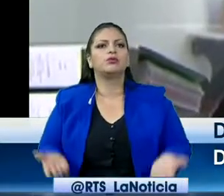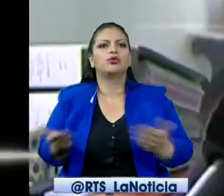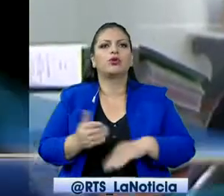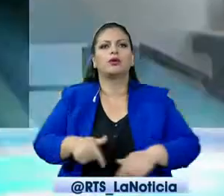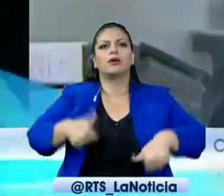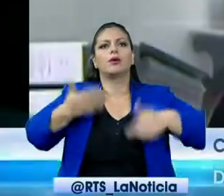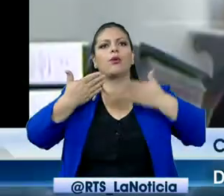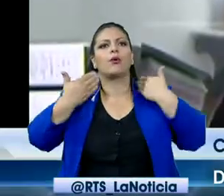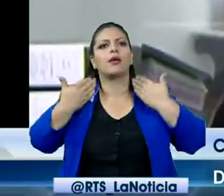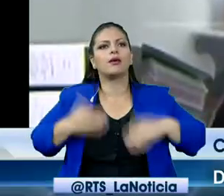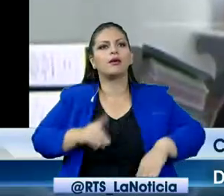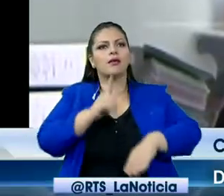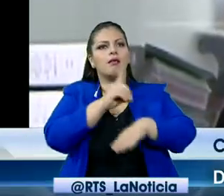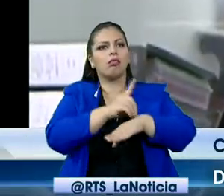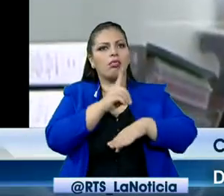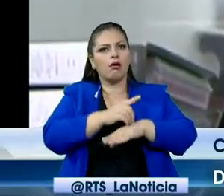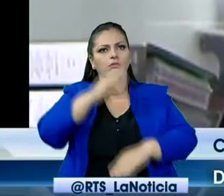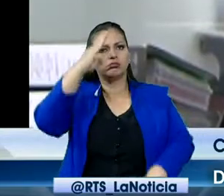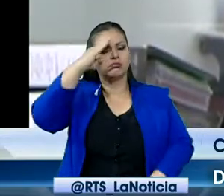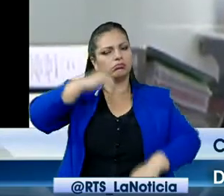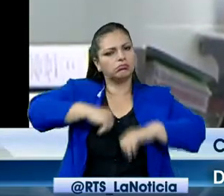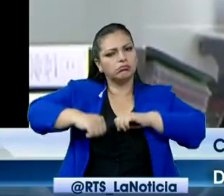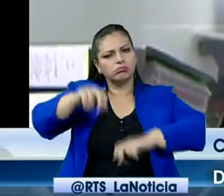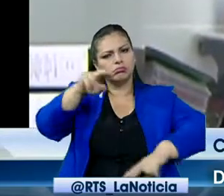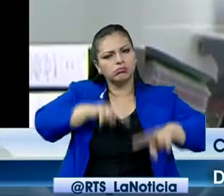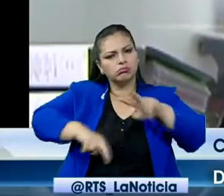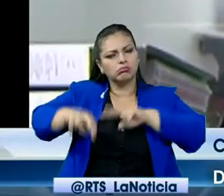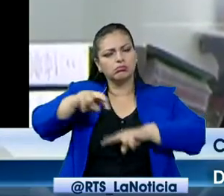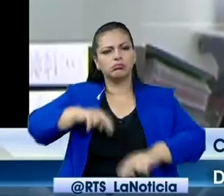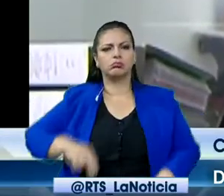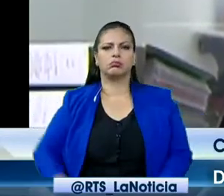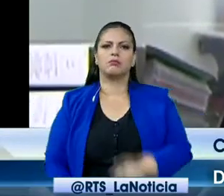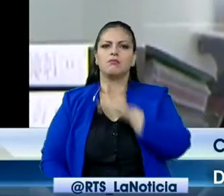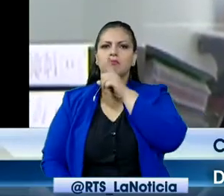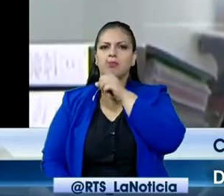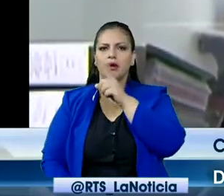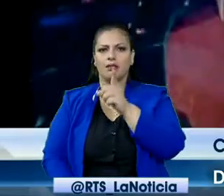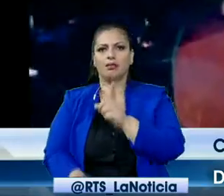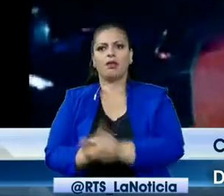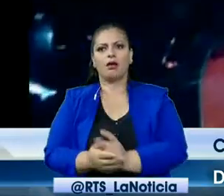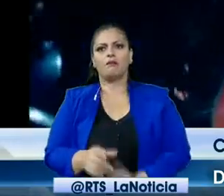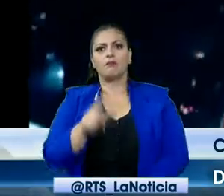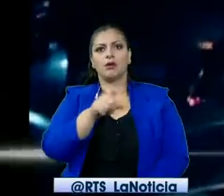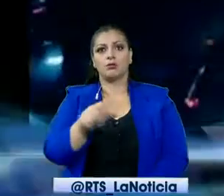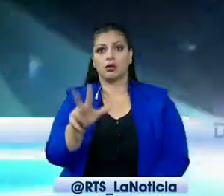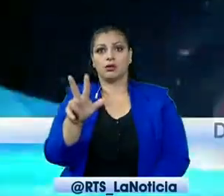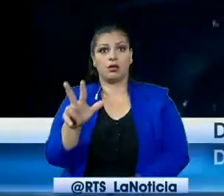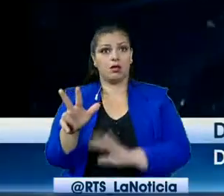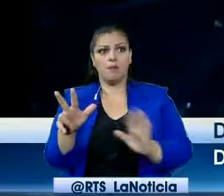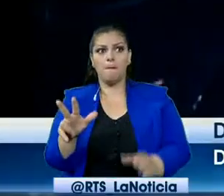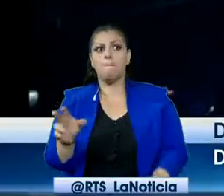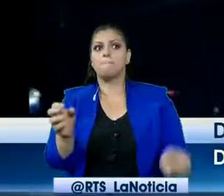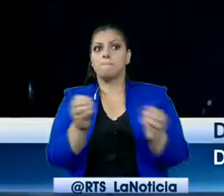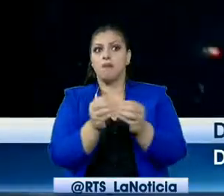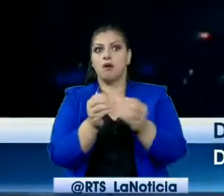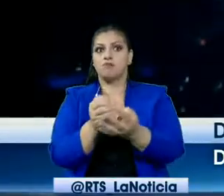ciudadanos van a dar aquí a la Fiscalía, tenemos ya presunciones de que sí existen más funcionarios públicos. Informó Charlie Pisa.